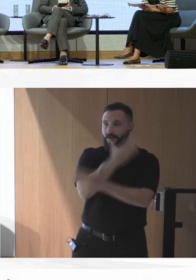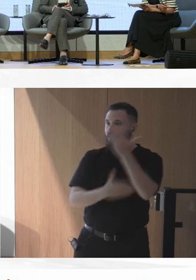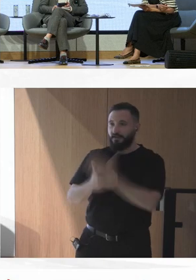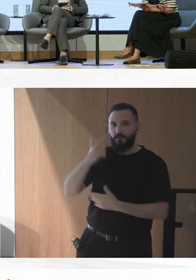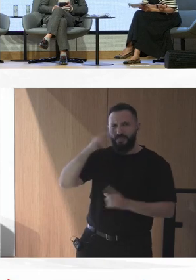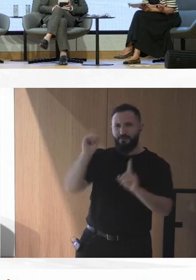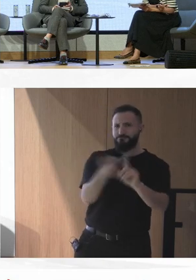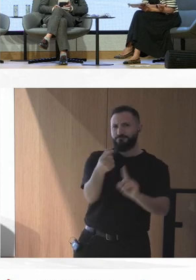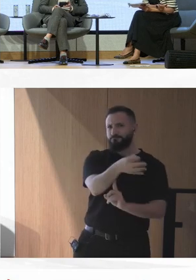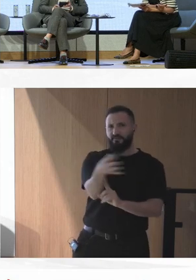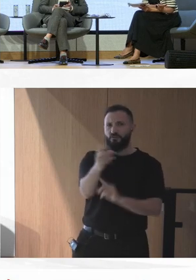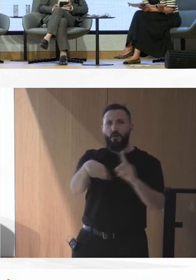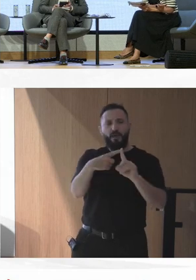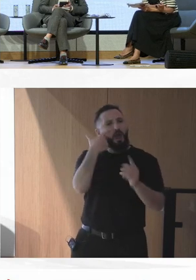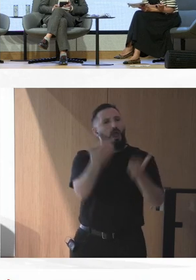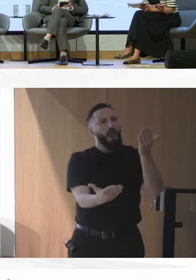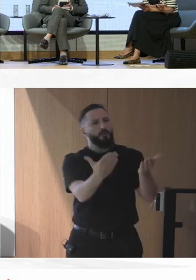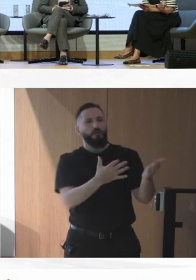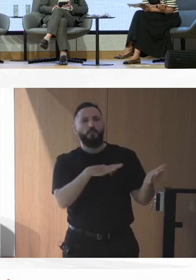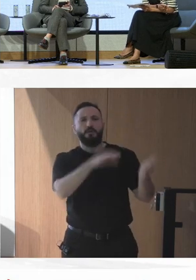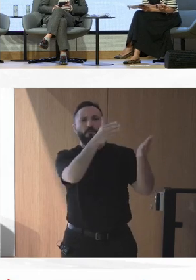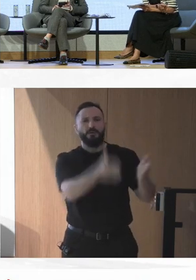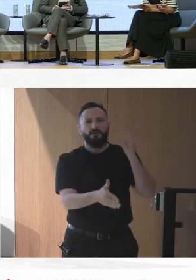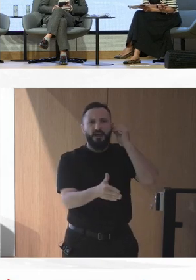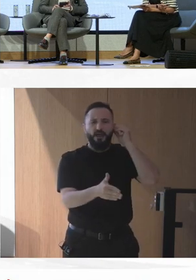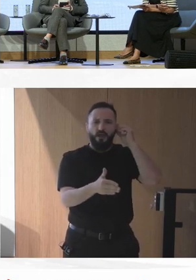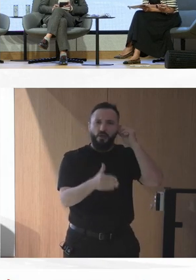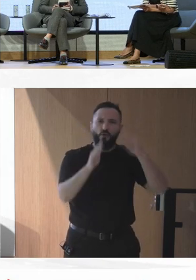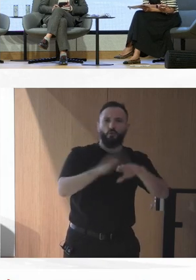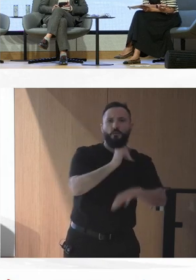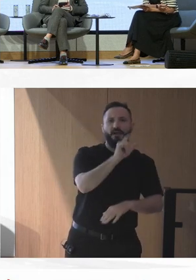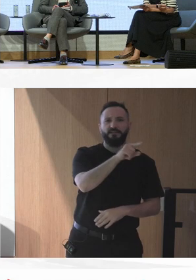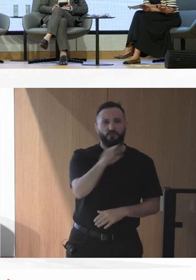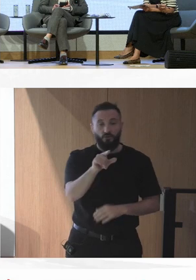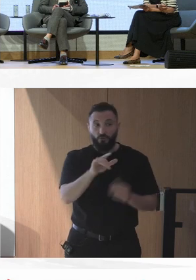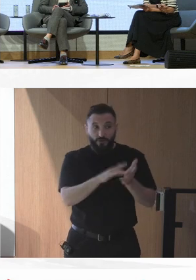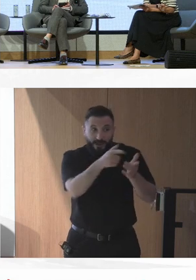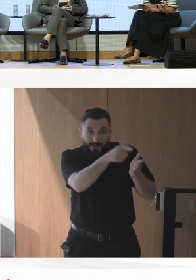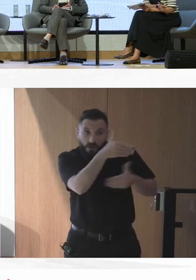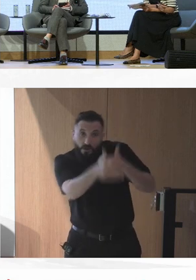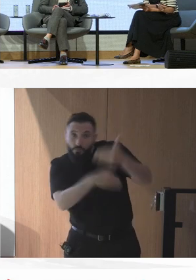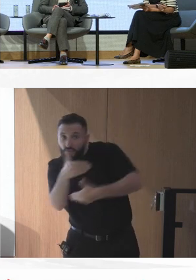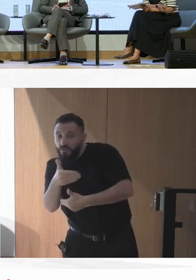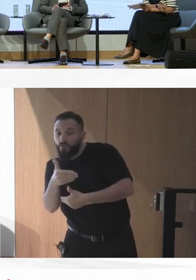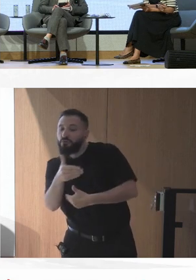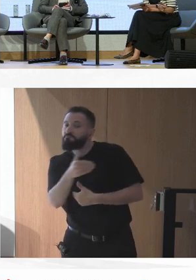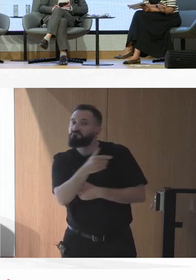totalmente detectada y se iba a evaluar si la persona podía ser considerada culpable o no, ni siquiera en esos procesos se han venido,